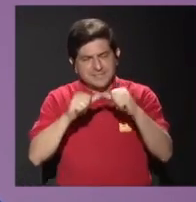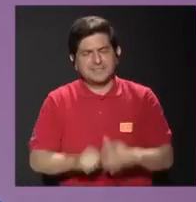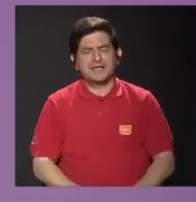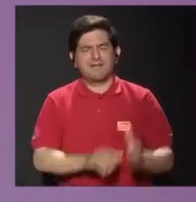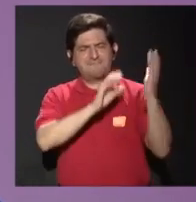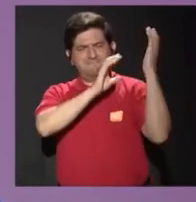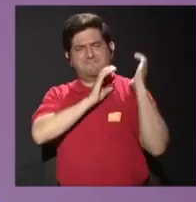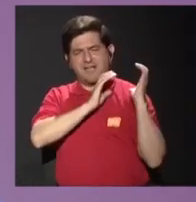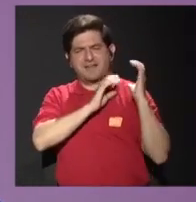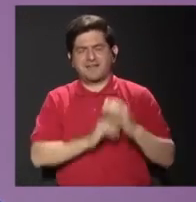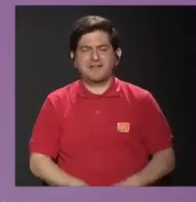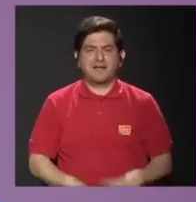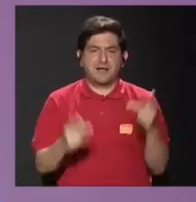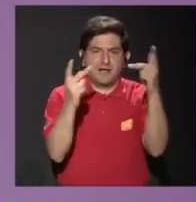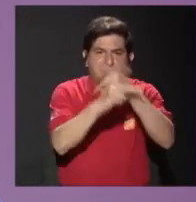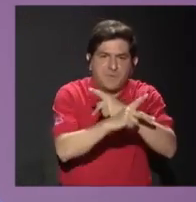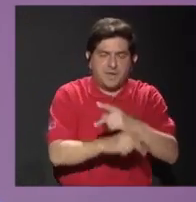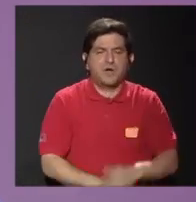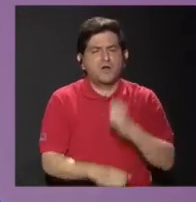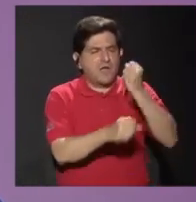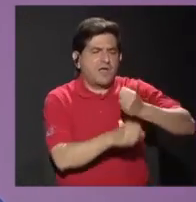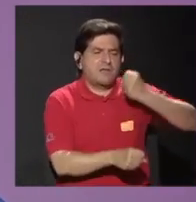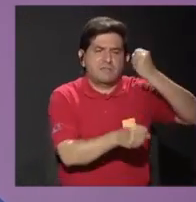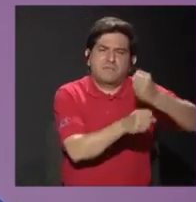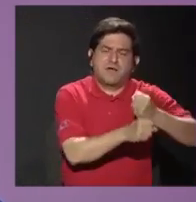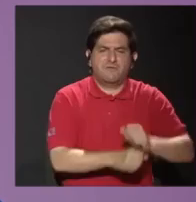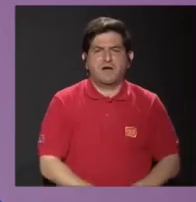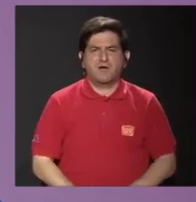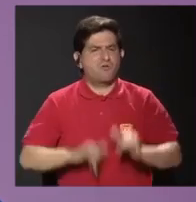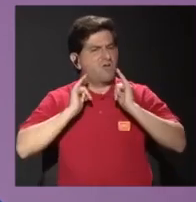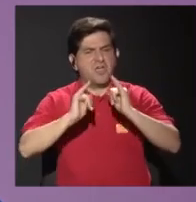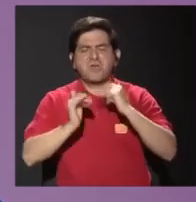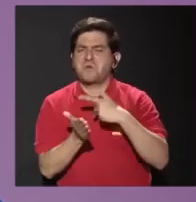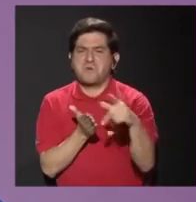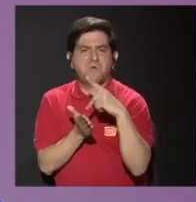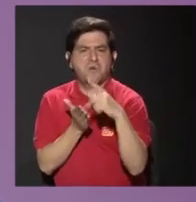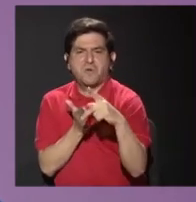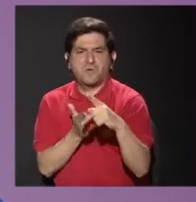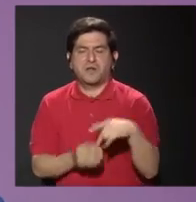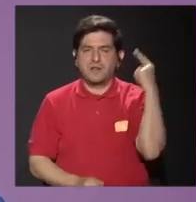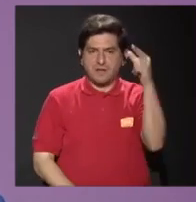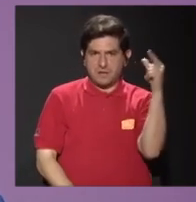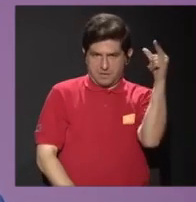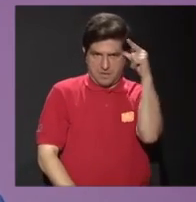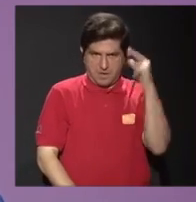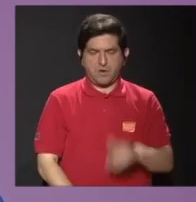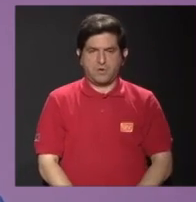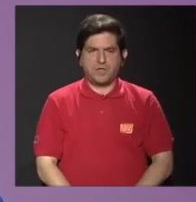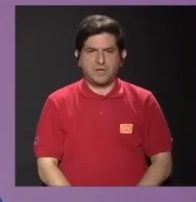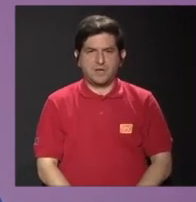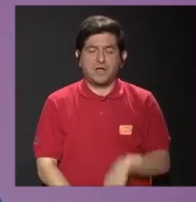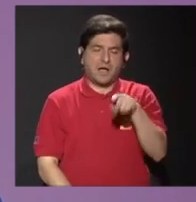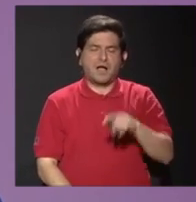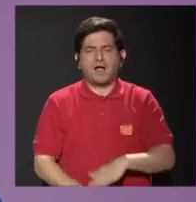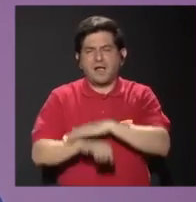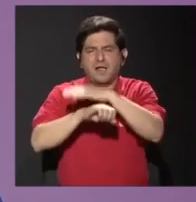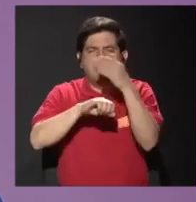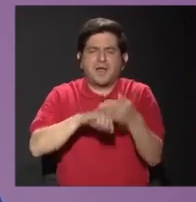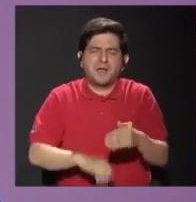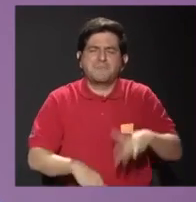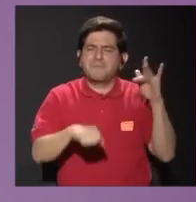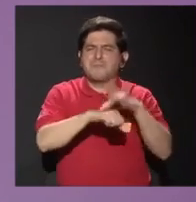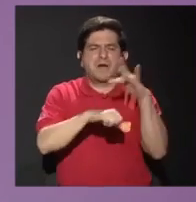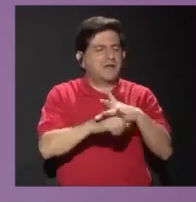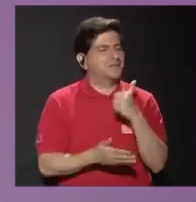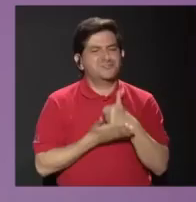una carga mucho más grande tengo las laborales en desigualdad salarial y por supuesto que las maternidades tempranas